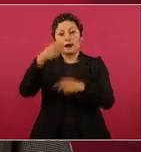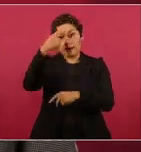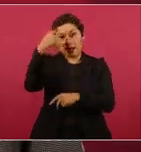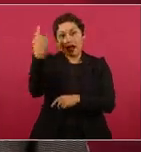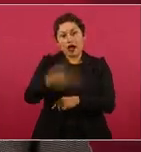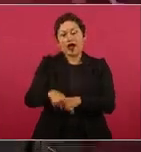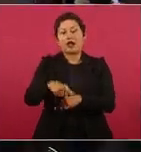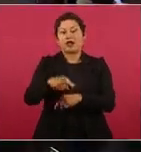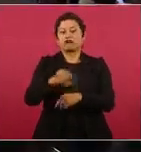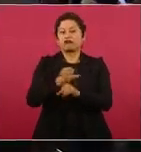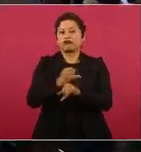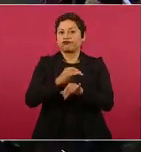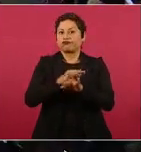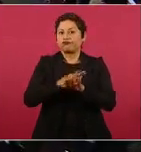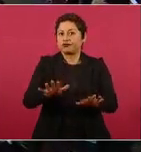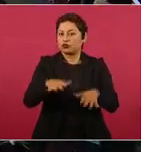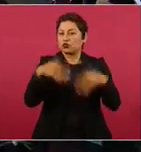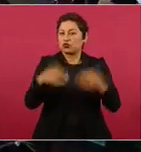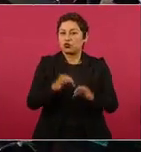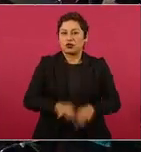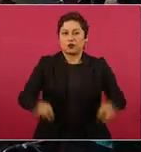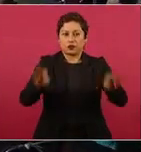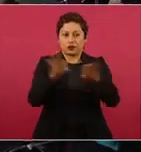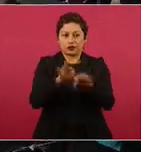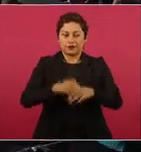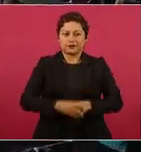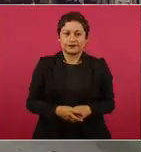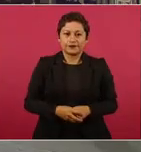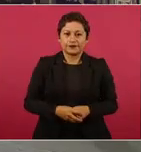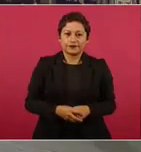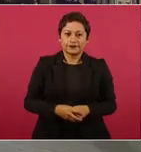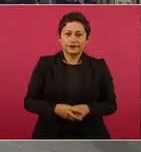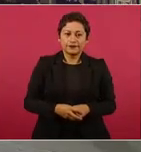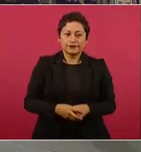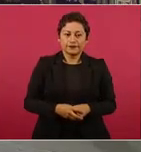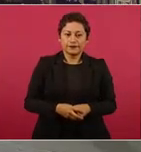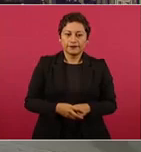internacional. Gracias.